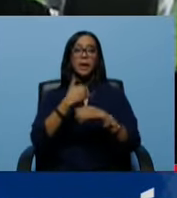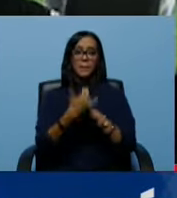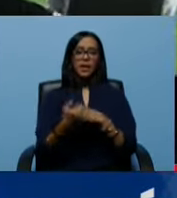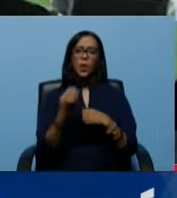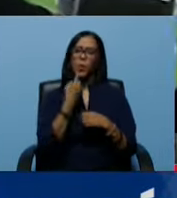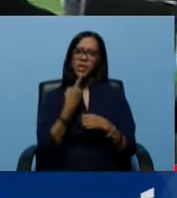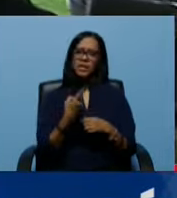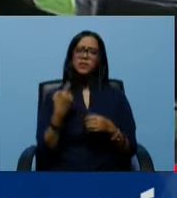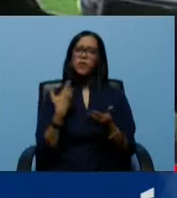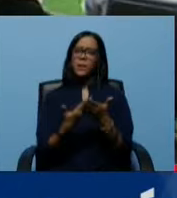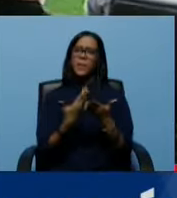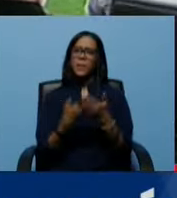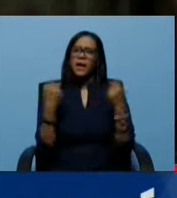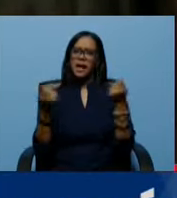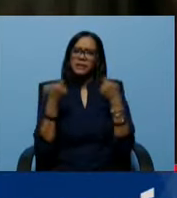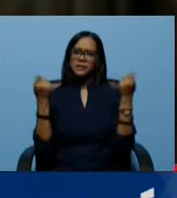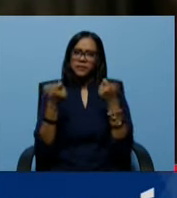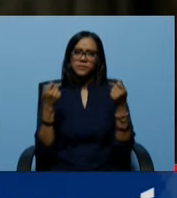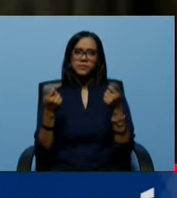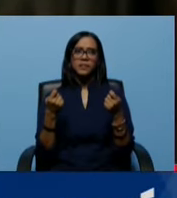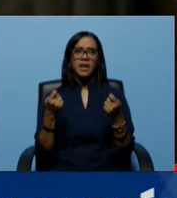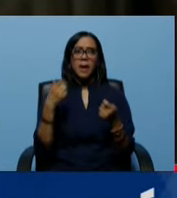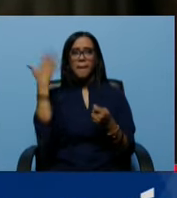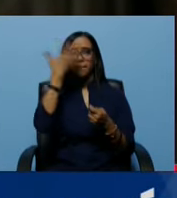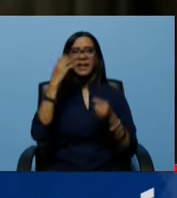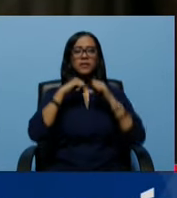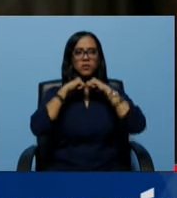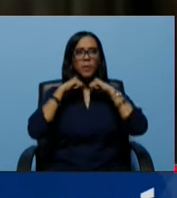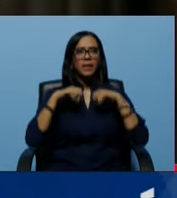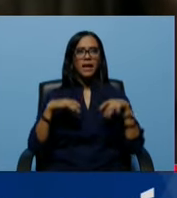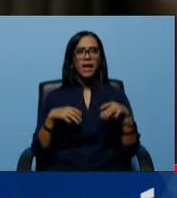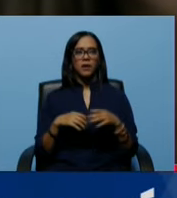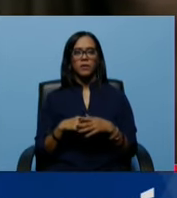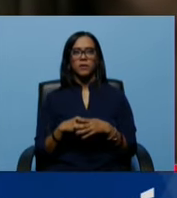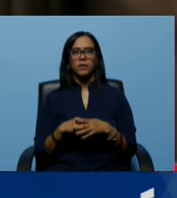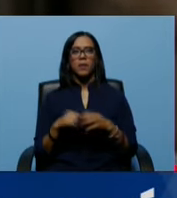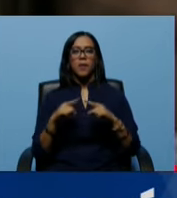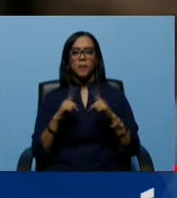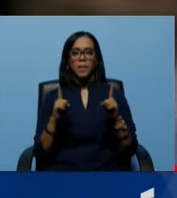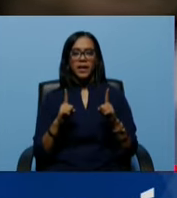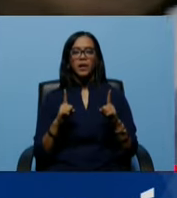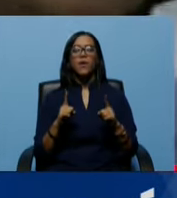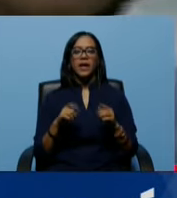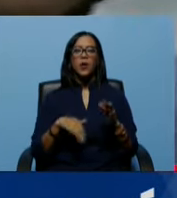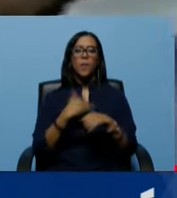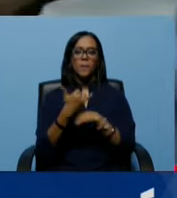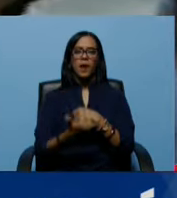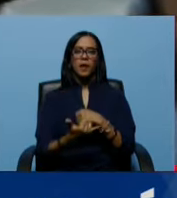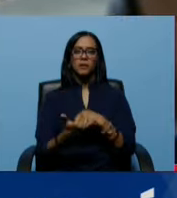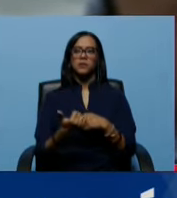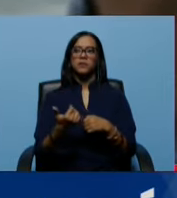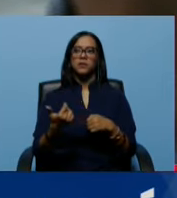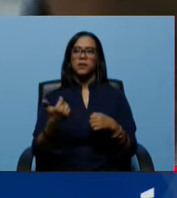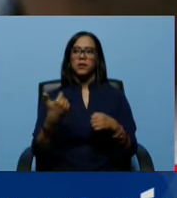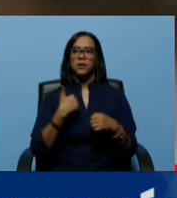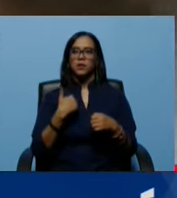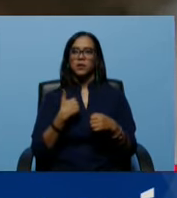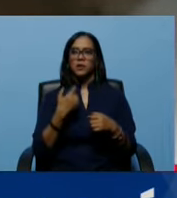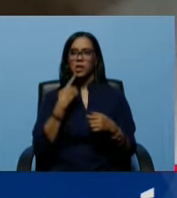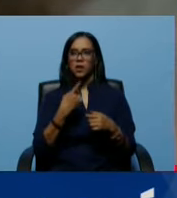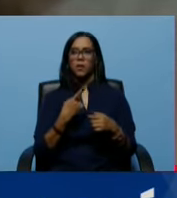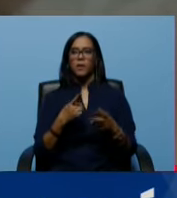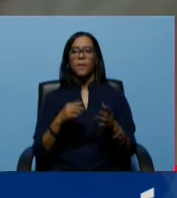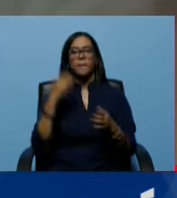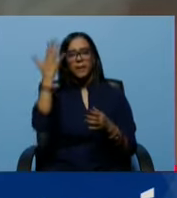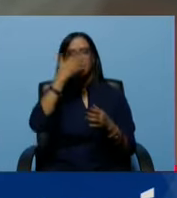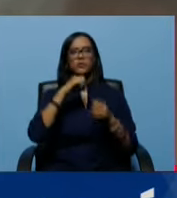por ahí una propaganda, parece un milagro, pero es un plan. Y yo digo, parece un milagro la economía